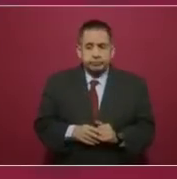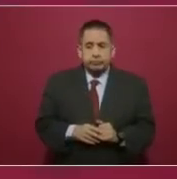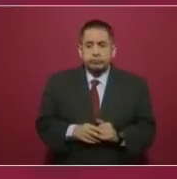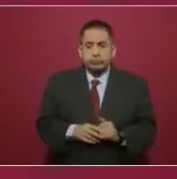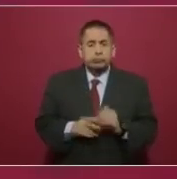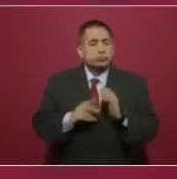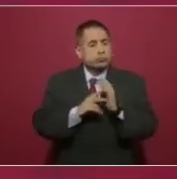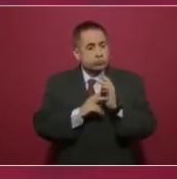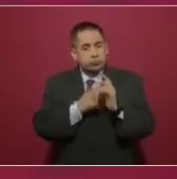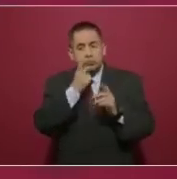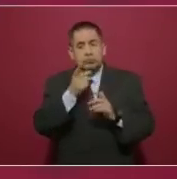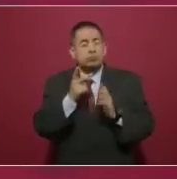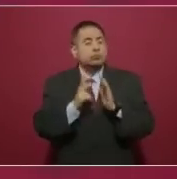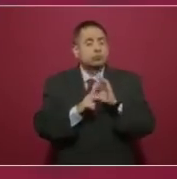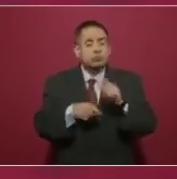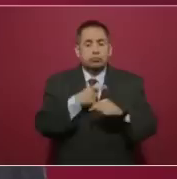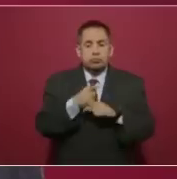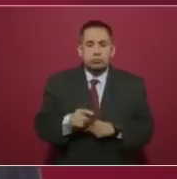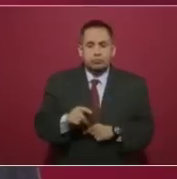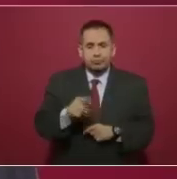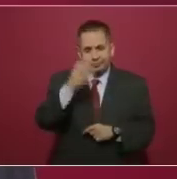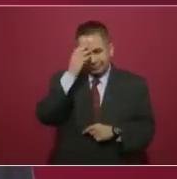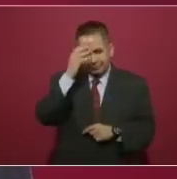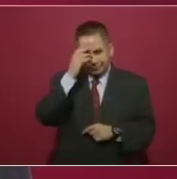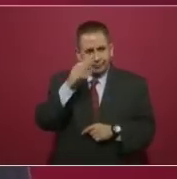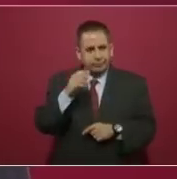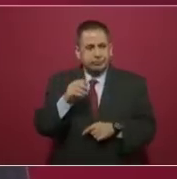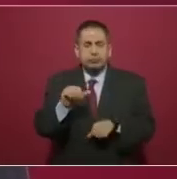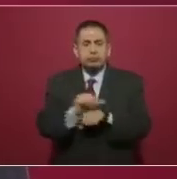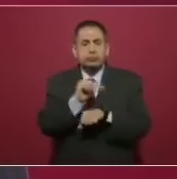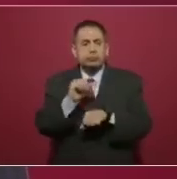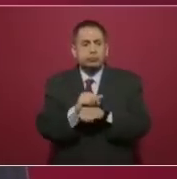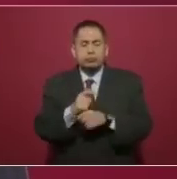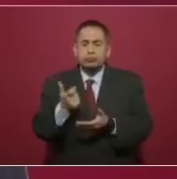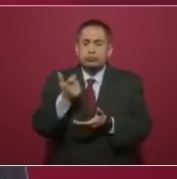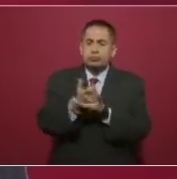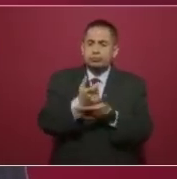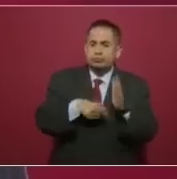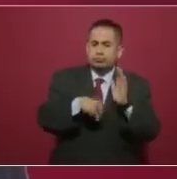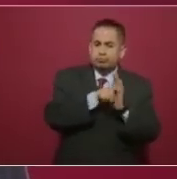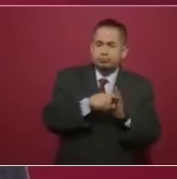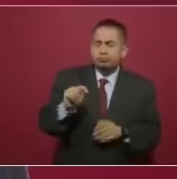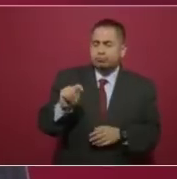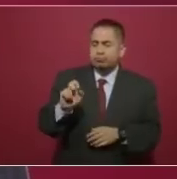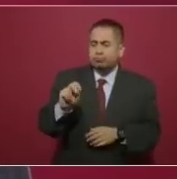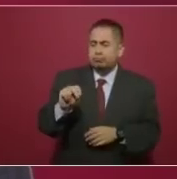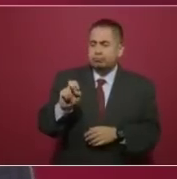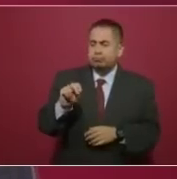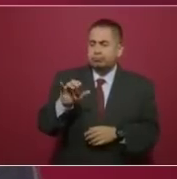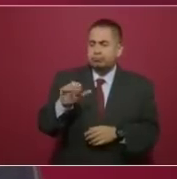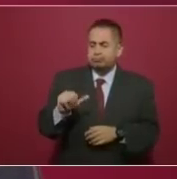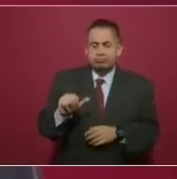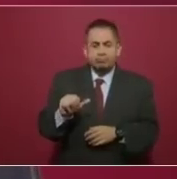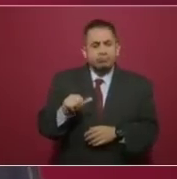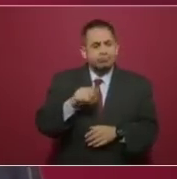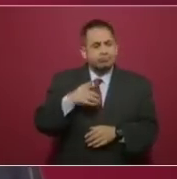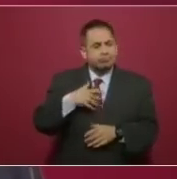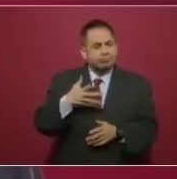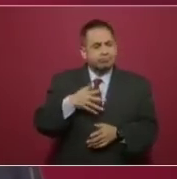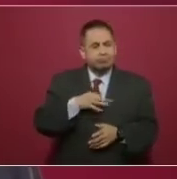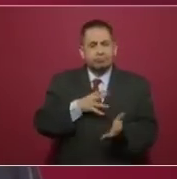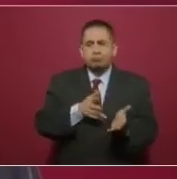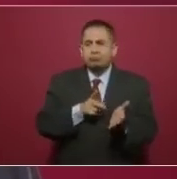restablecer el impuesto de la tenencia. Eso no es